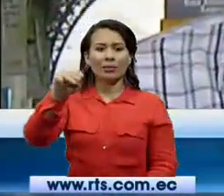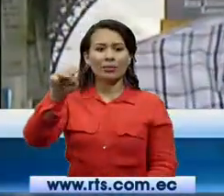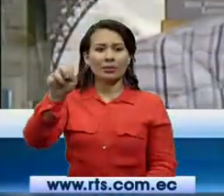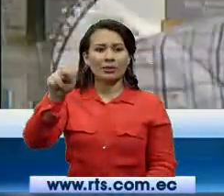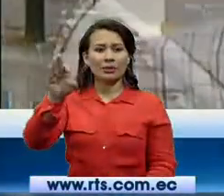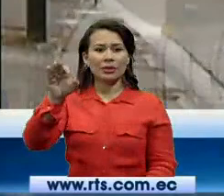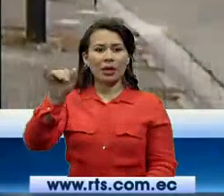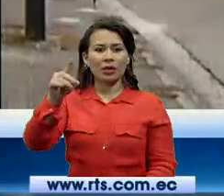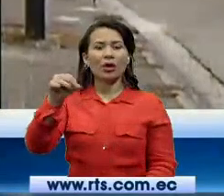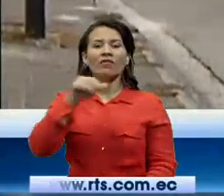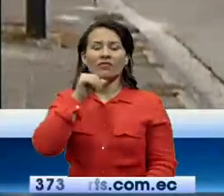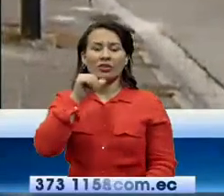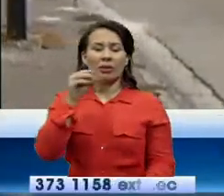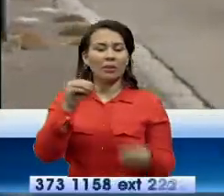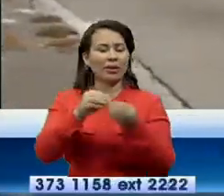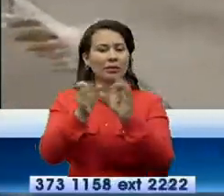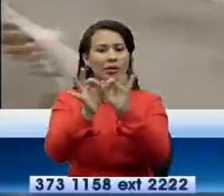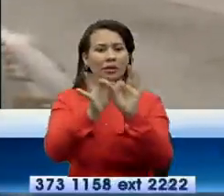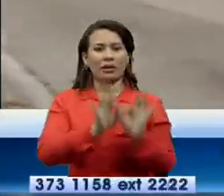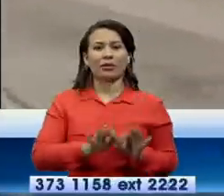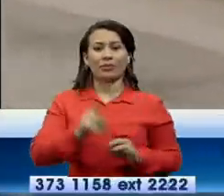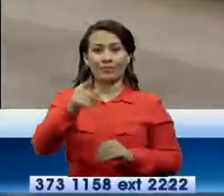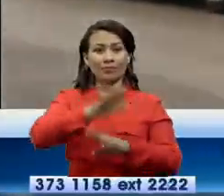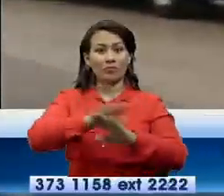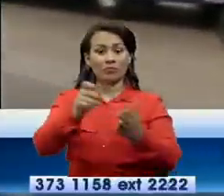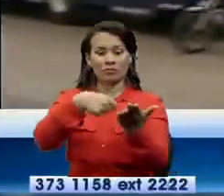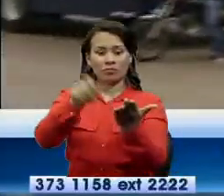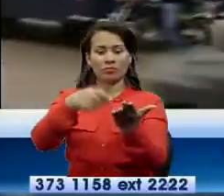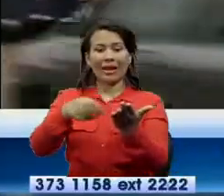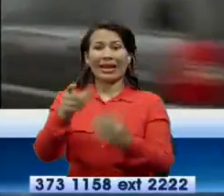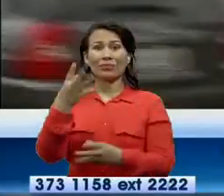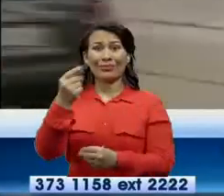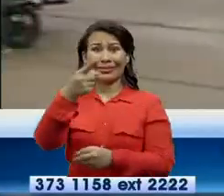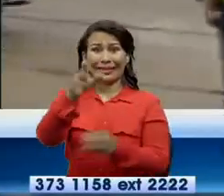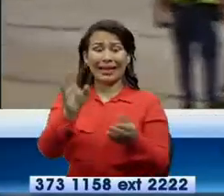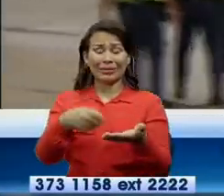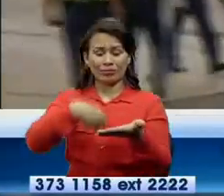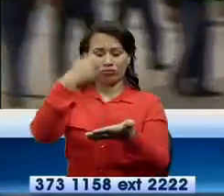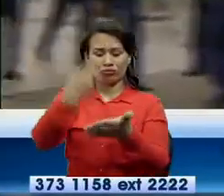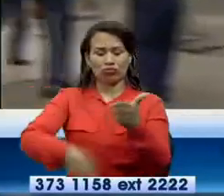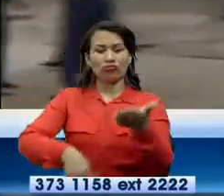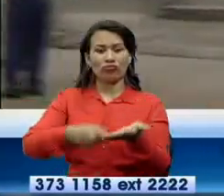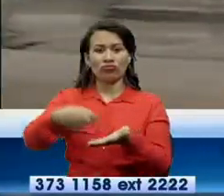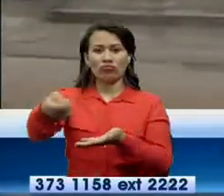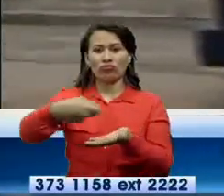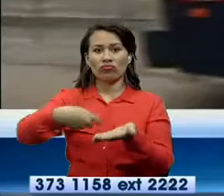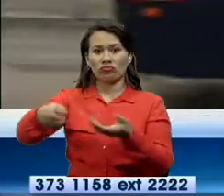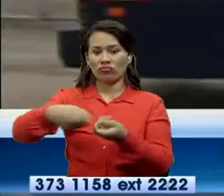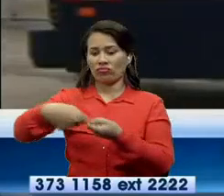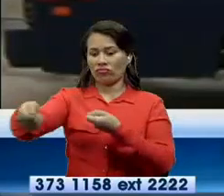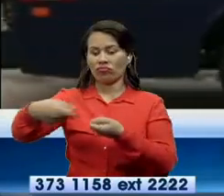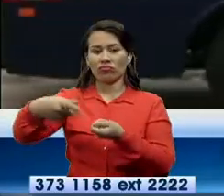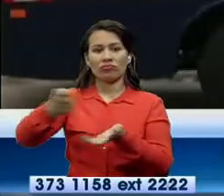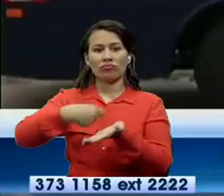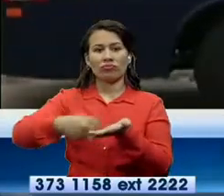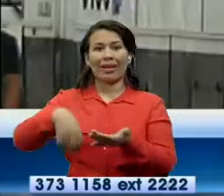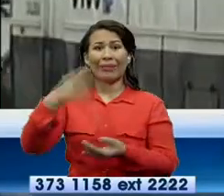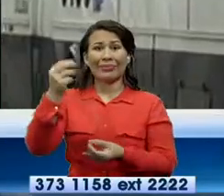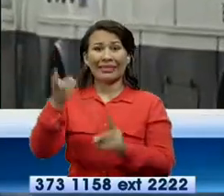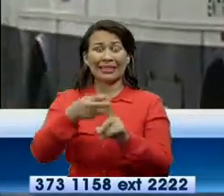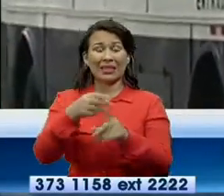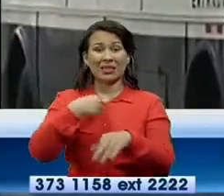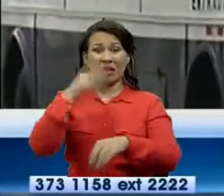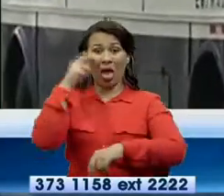todos. Ya alcanzó un récord las citaciones para las unidades de transporte que, pese al censo y